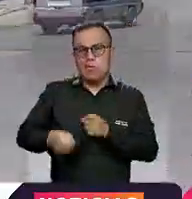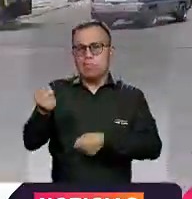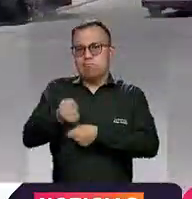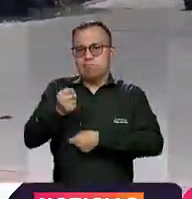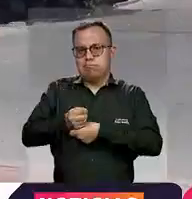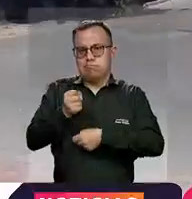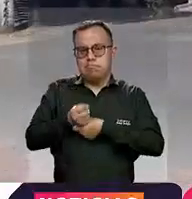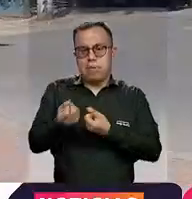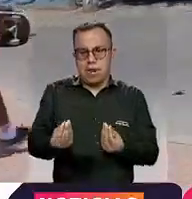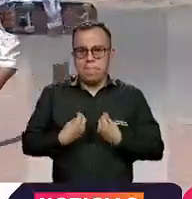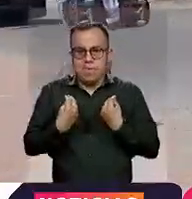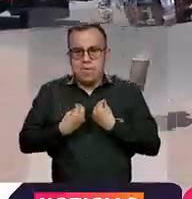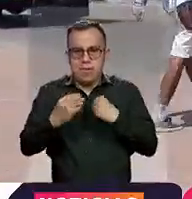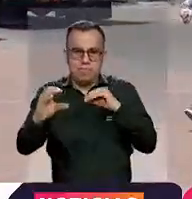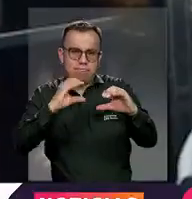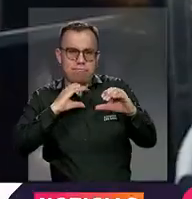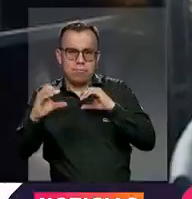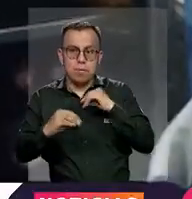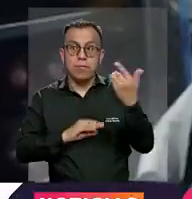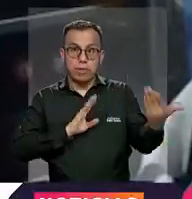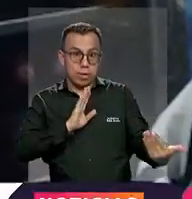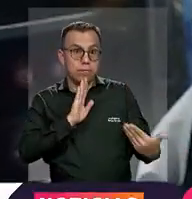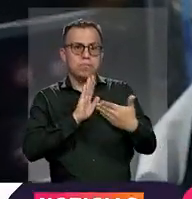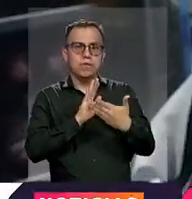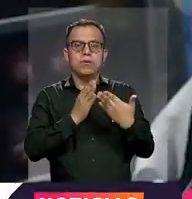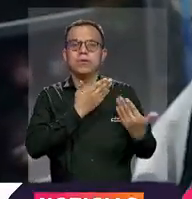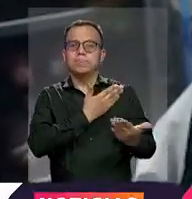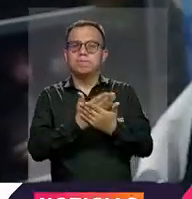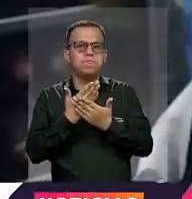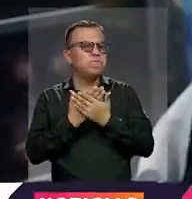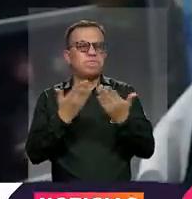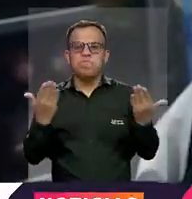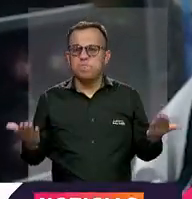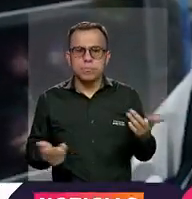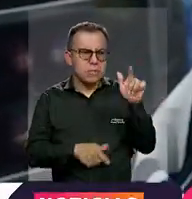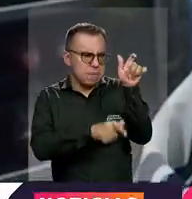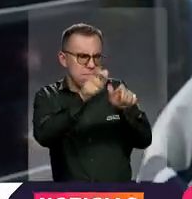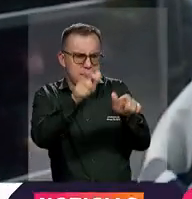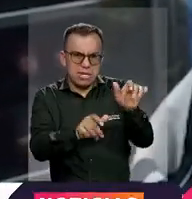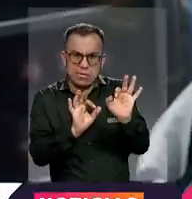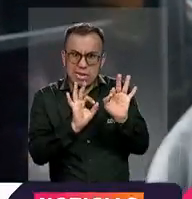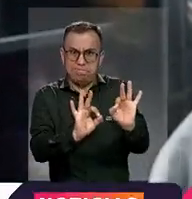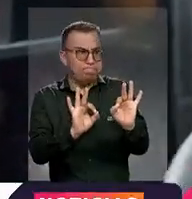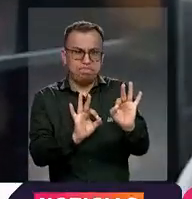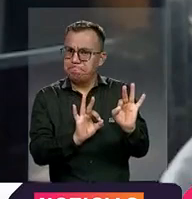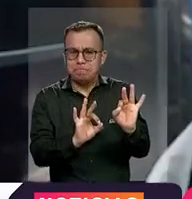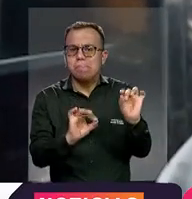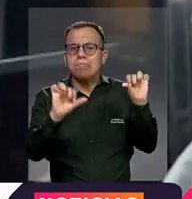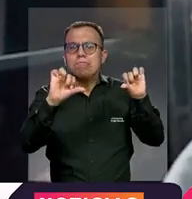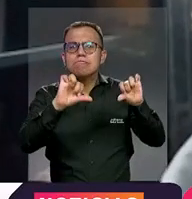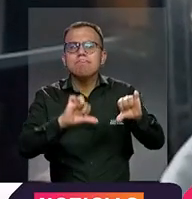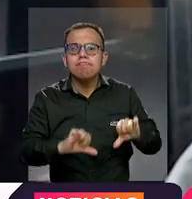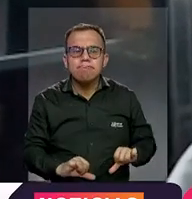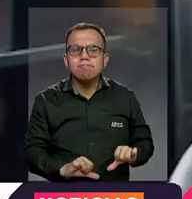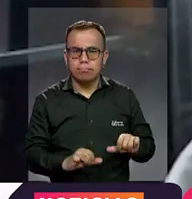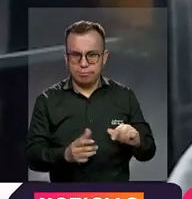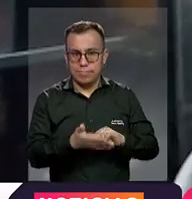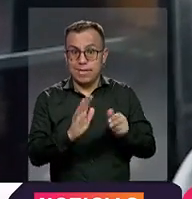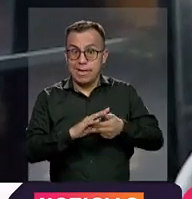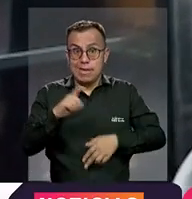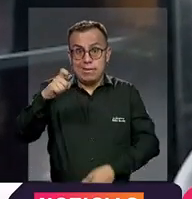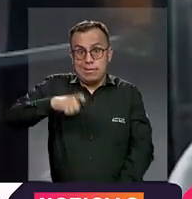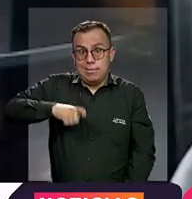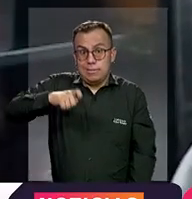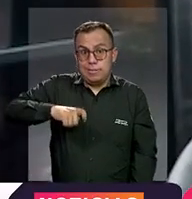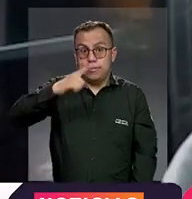su sustento diario. Estamos amenazados por gentes inescrupulosas. Por favor, necesitamos que todos